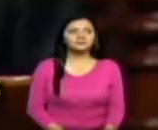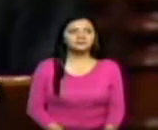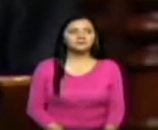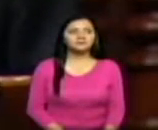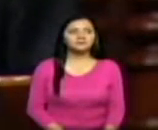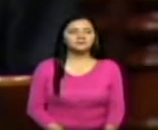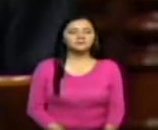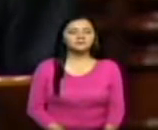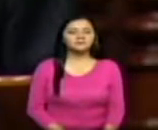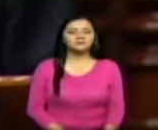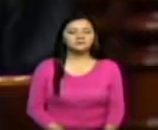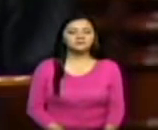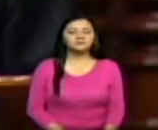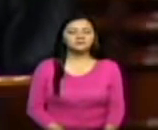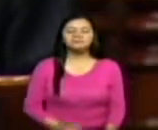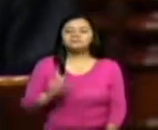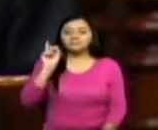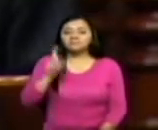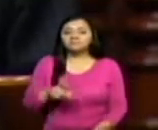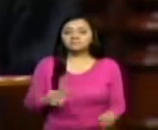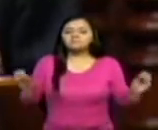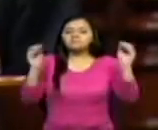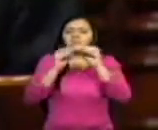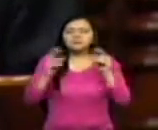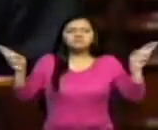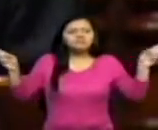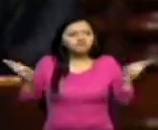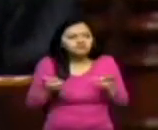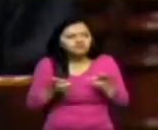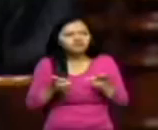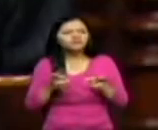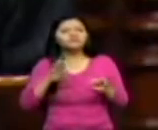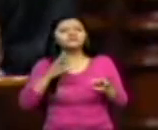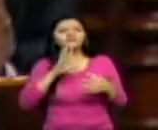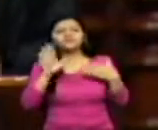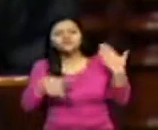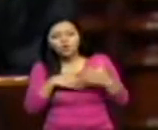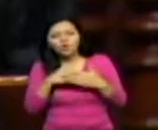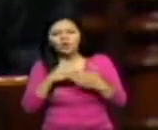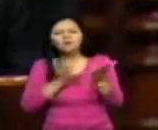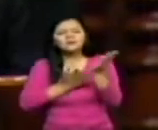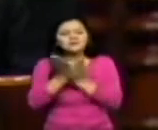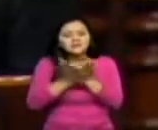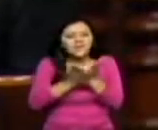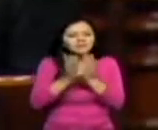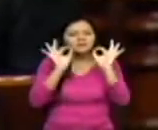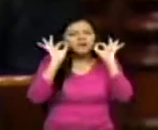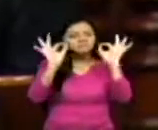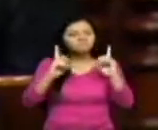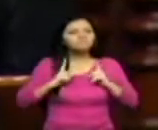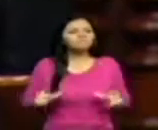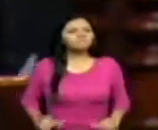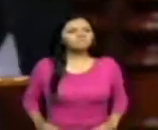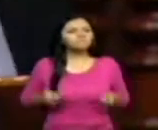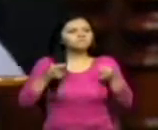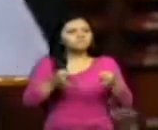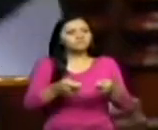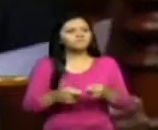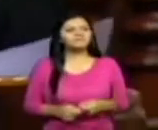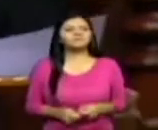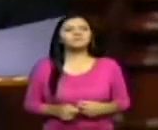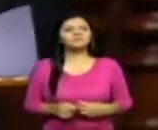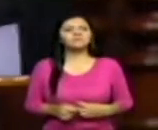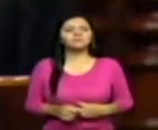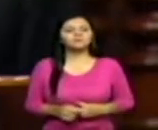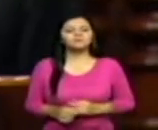Queremos simplificar y hacer más eficientes los servicios de salud. Y